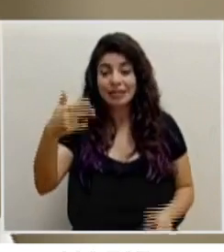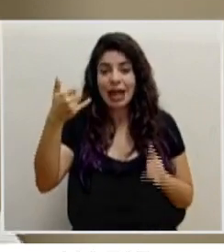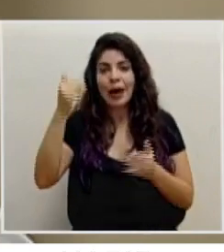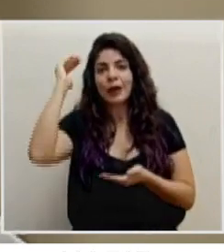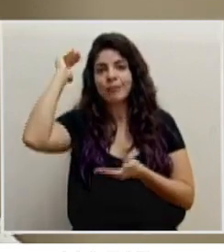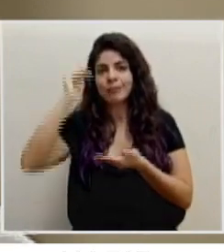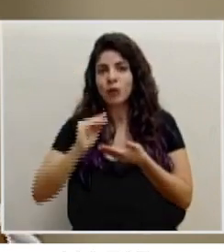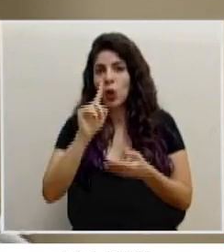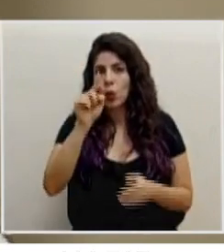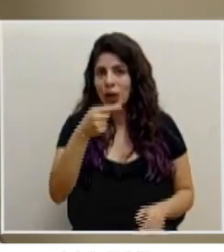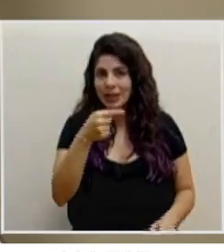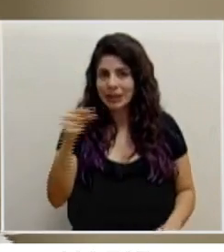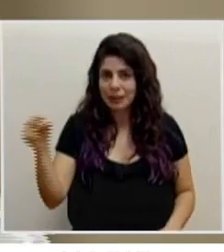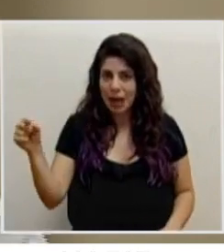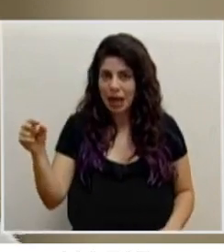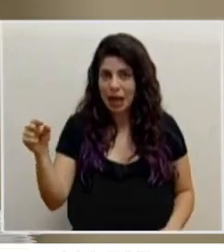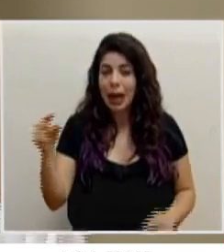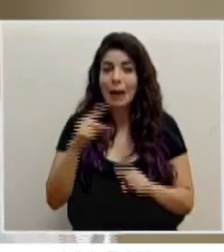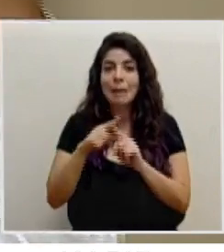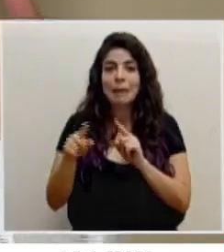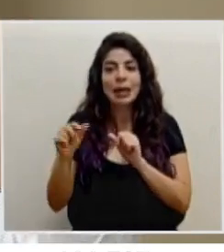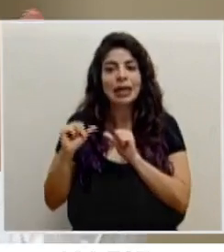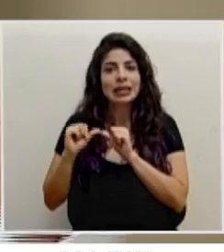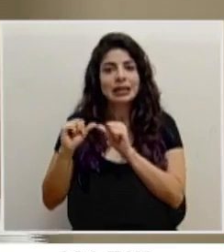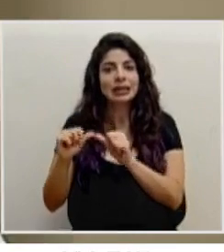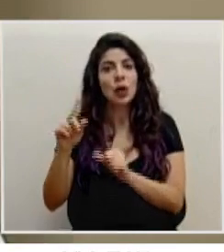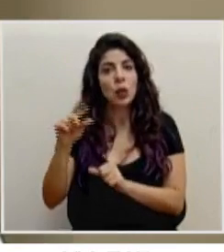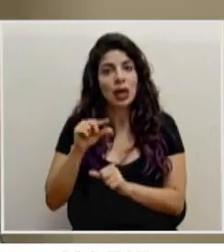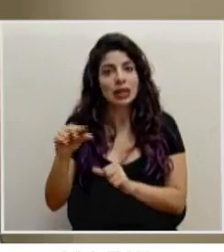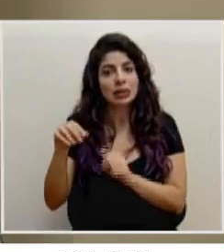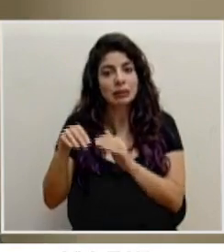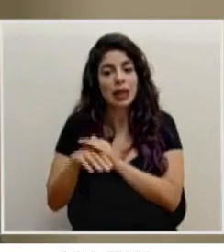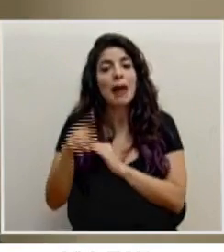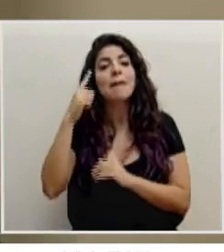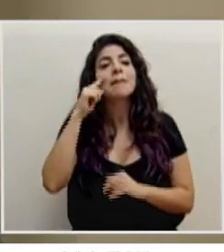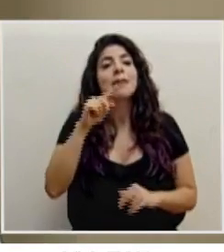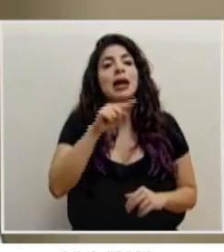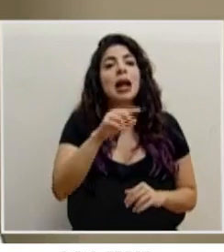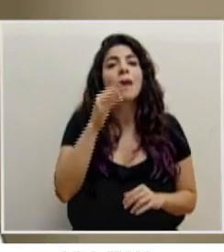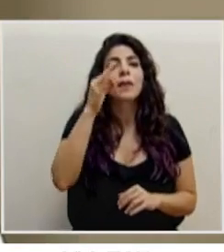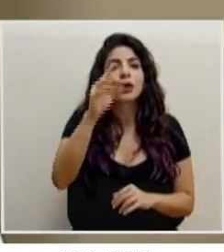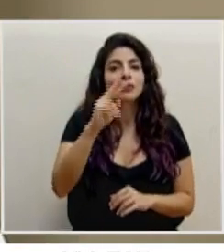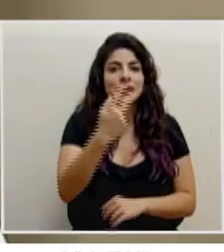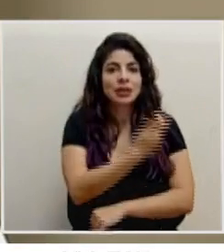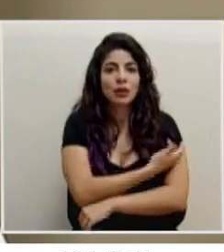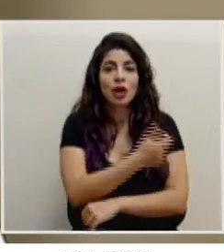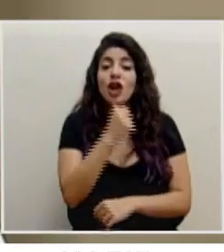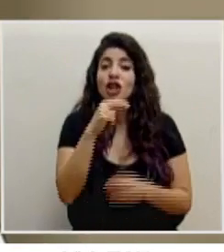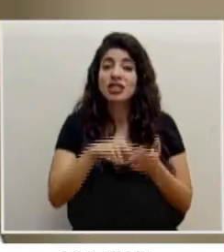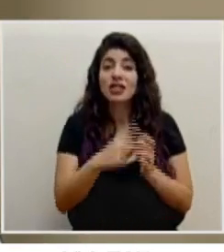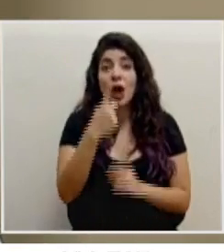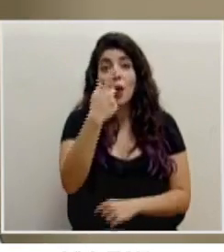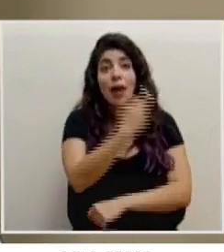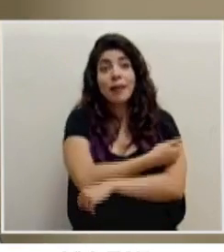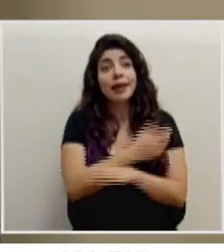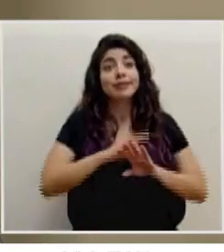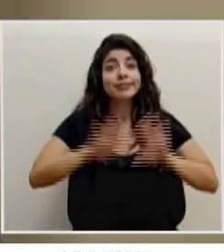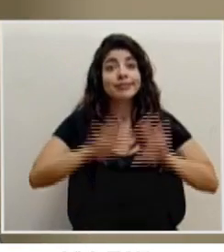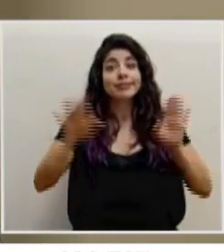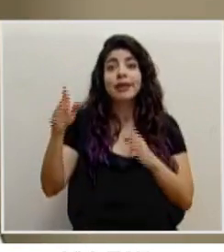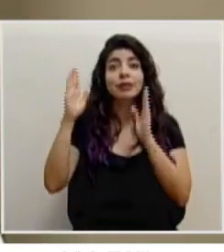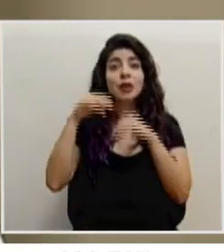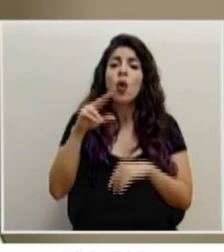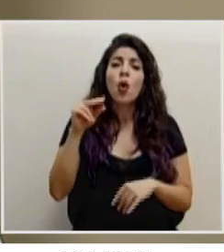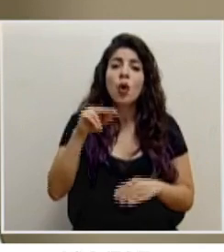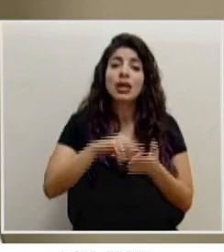semana, pero se va a mantener para aplicar la siguiente dosis. No estamos diciendo que solo una dosis, vamos a aplicarle a las